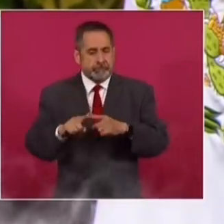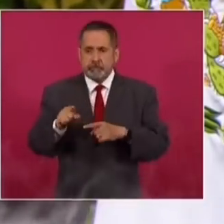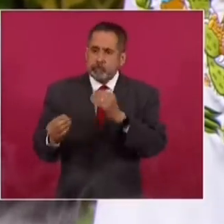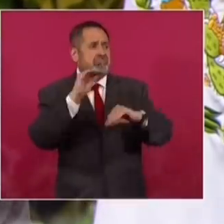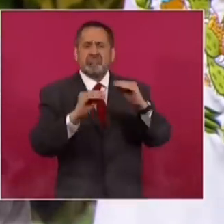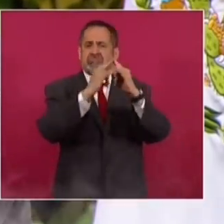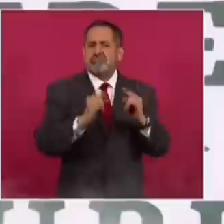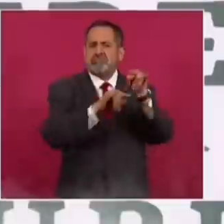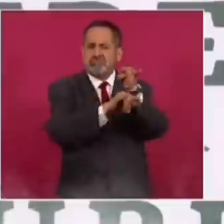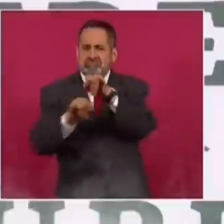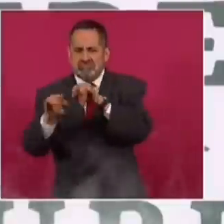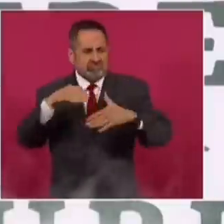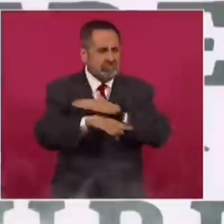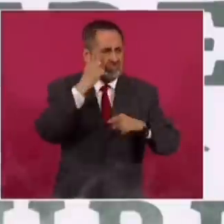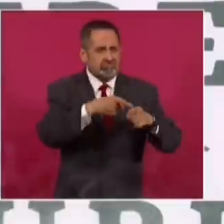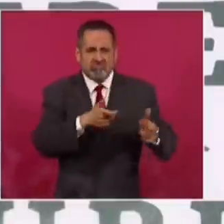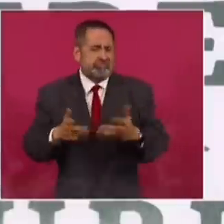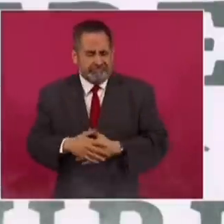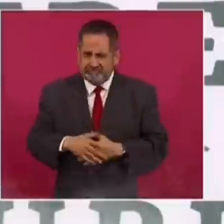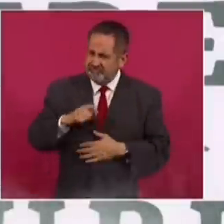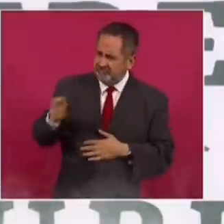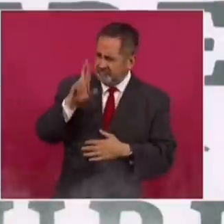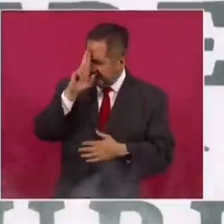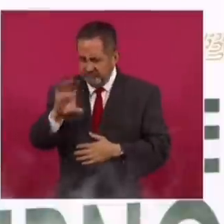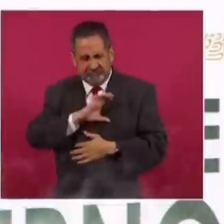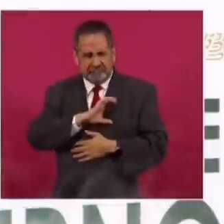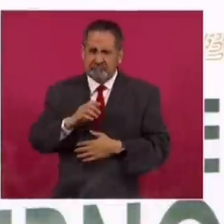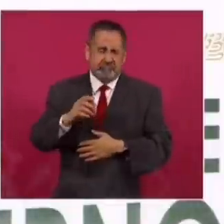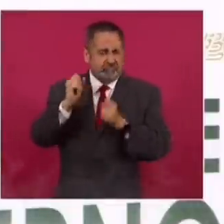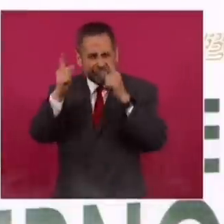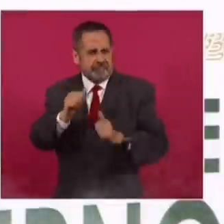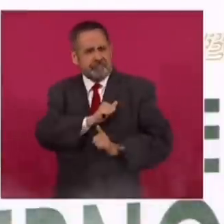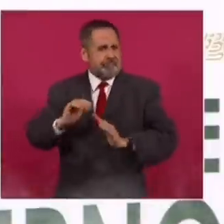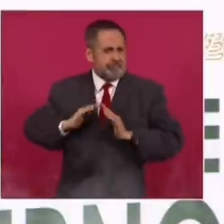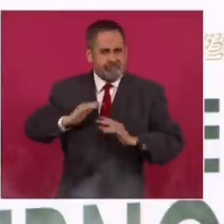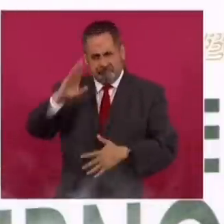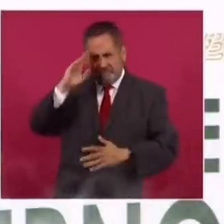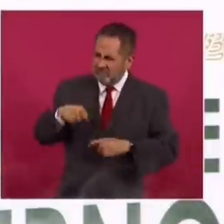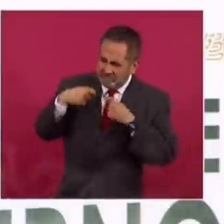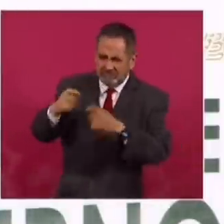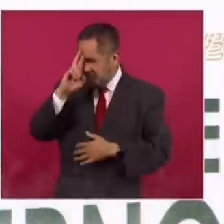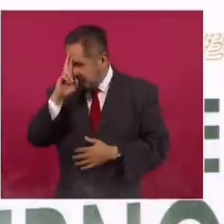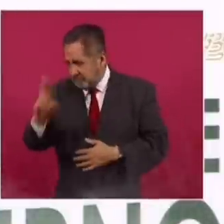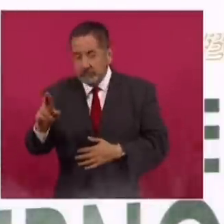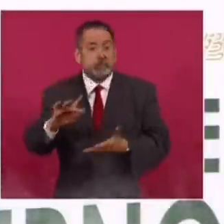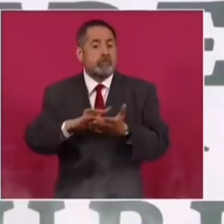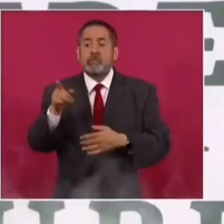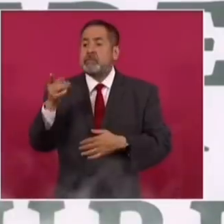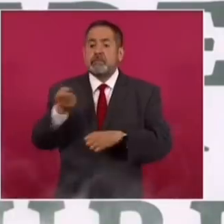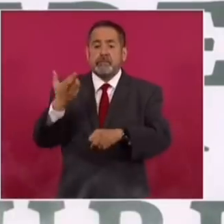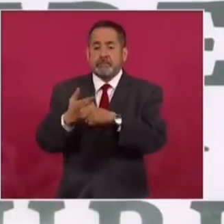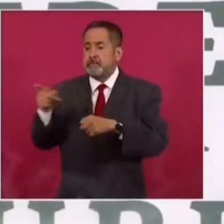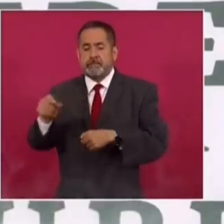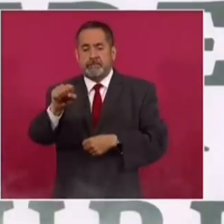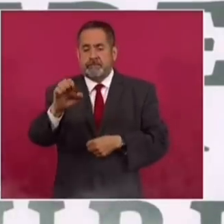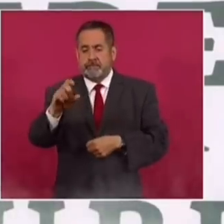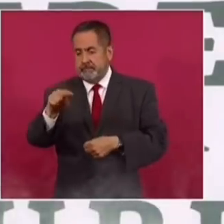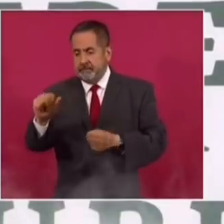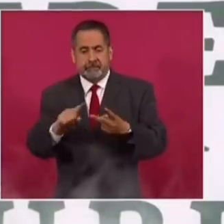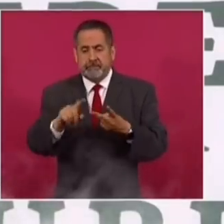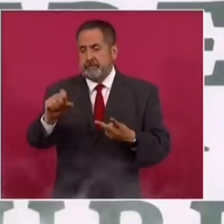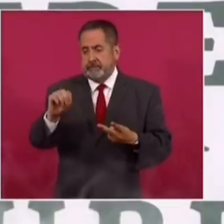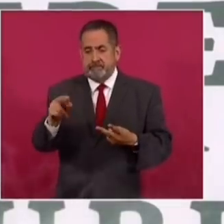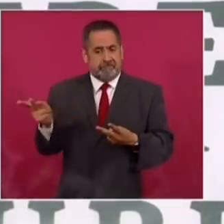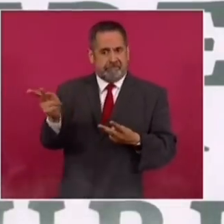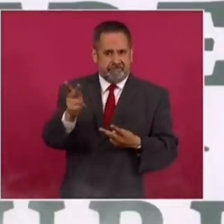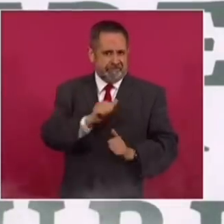del guardia nacional expresó mi reconocimiento sincero y fraterno a las fuerzas armadas sin la lealtad de la secretarías de la defensa y de marina